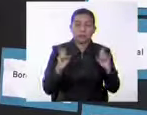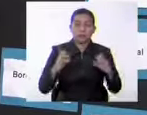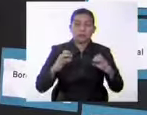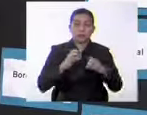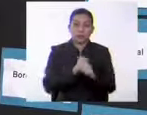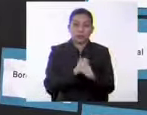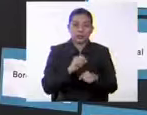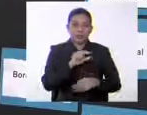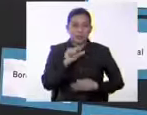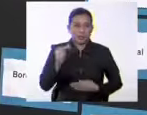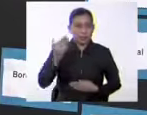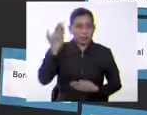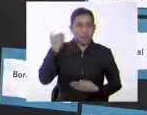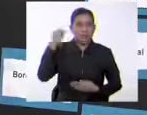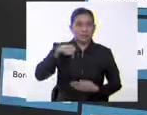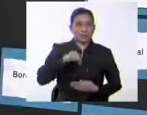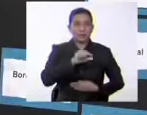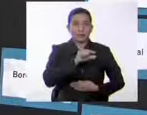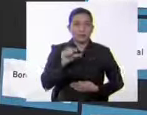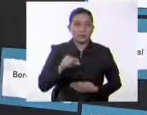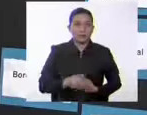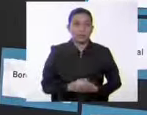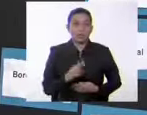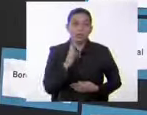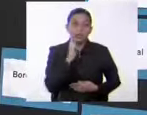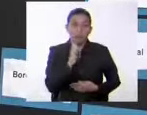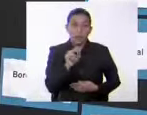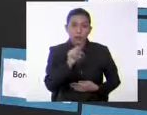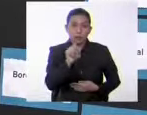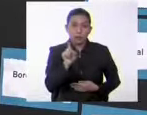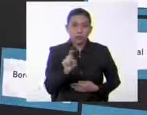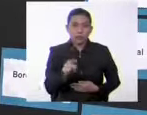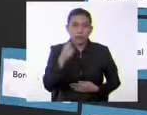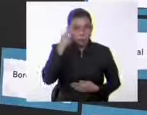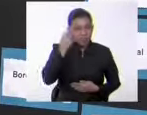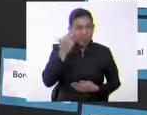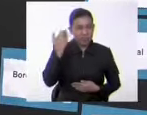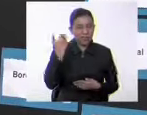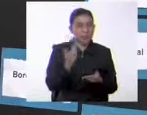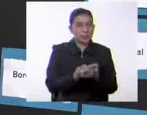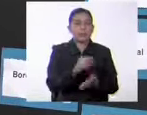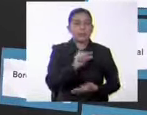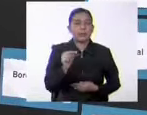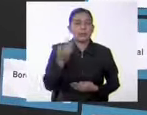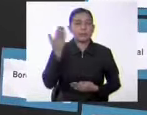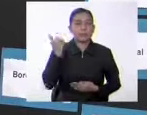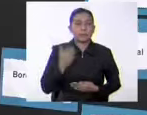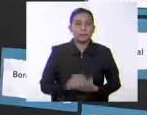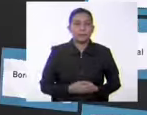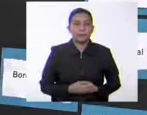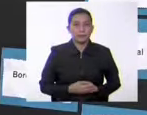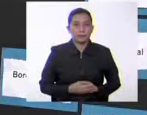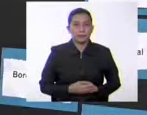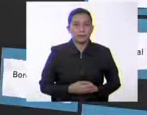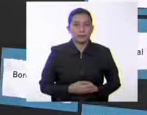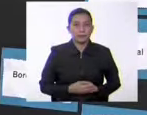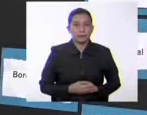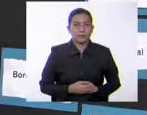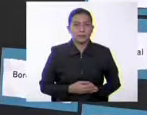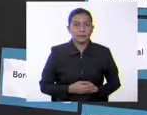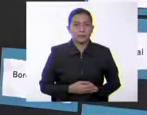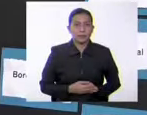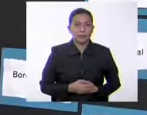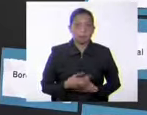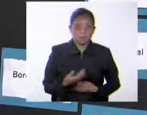la semana pasada y esta, y respondiendo a la pregunta que dejamos planteada la semana pasada, es si habíamos tenido o